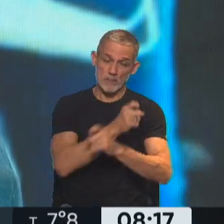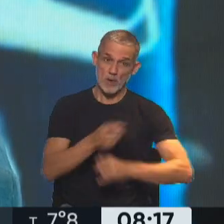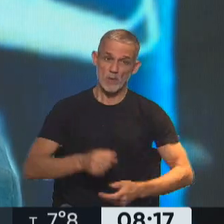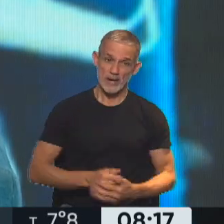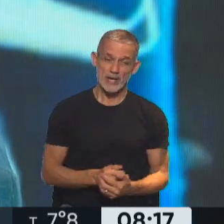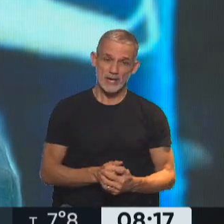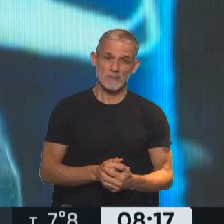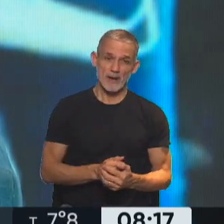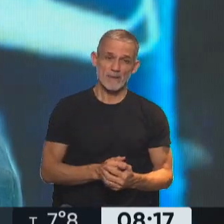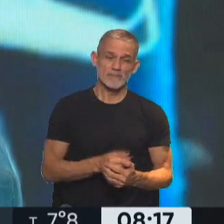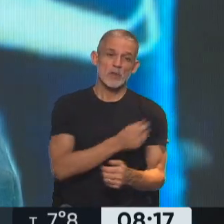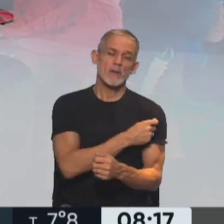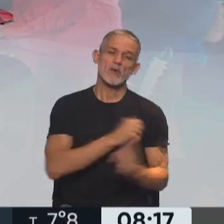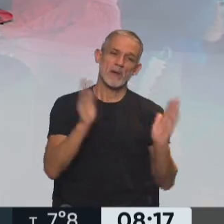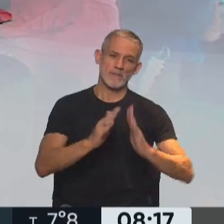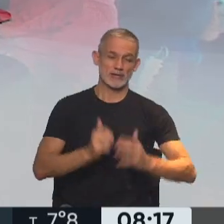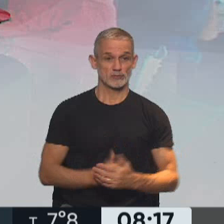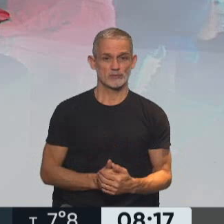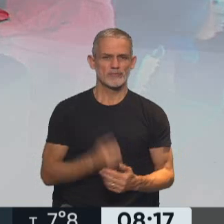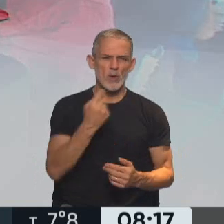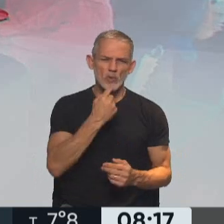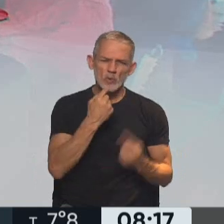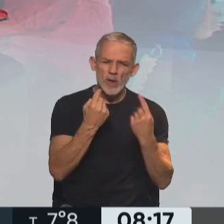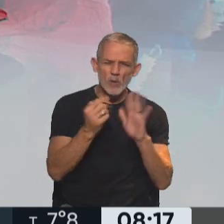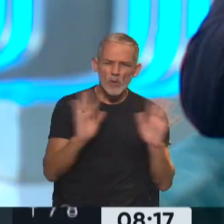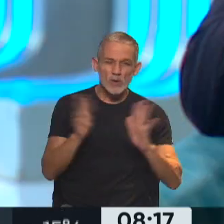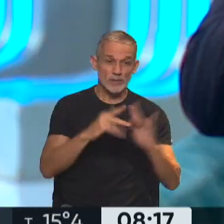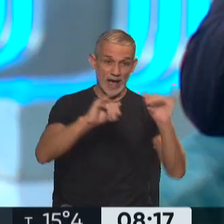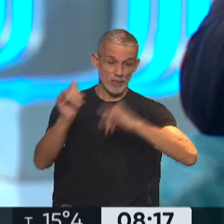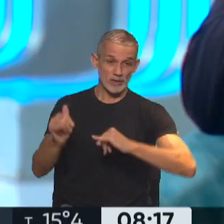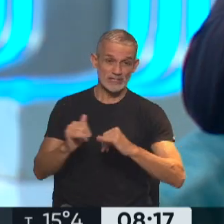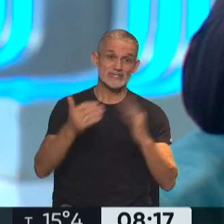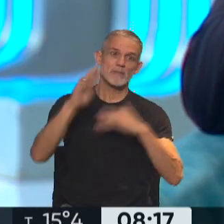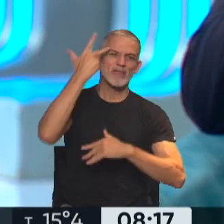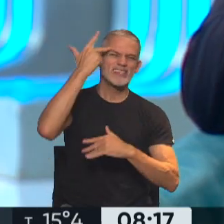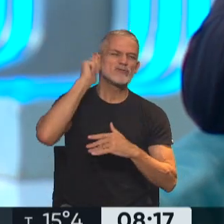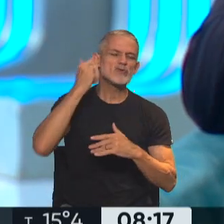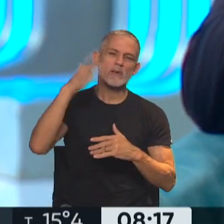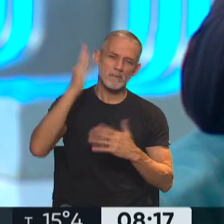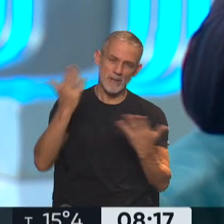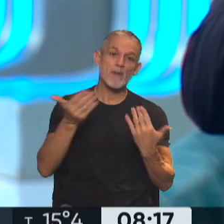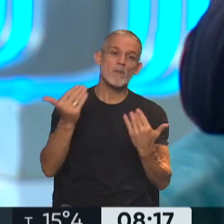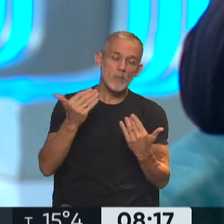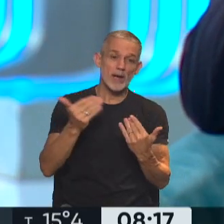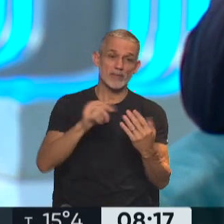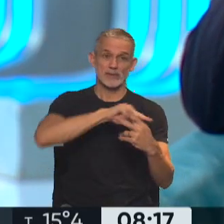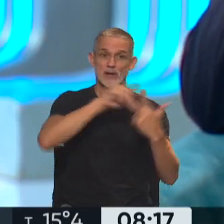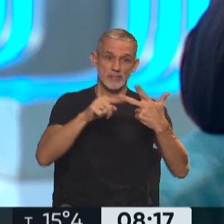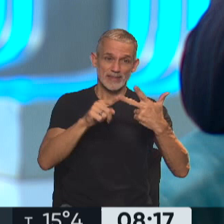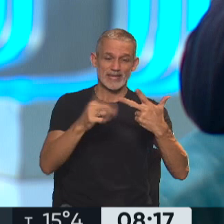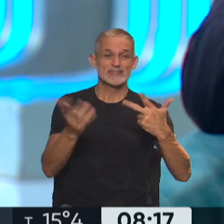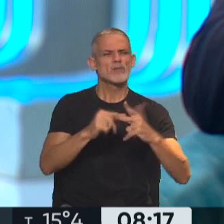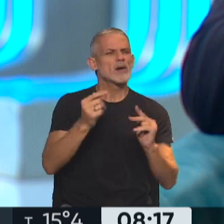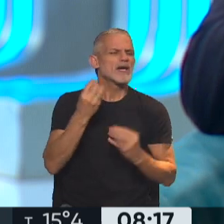y disminuye el riesgo con la vacunación. Leda, me queda una duda. Estamos hablando de los adolescentes mayores de 18 años, que son los que se pueden dar el primer refuerzo. ¿Qué pasa